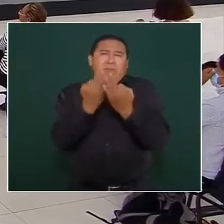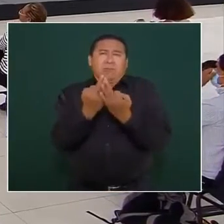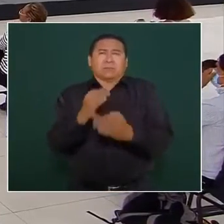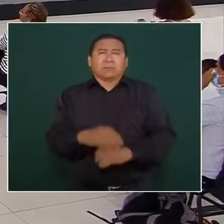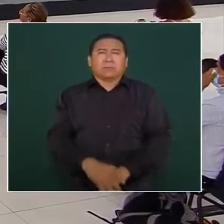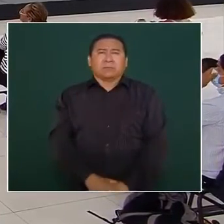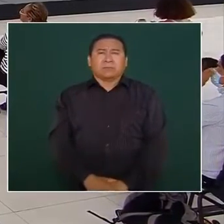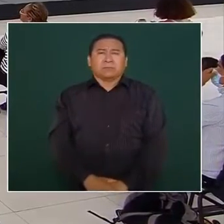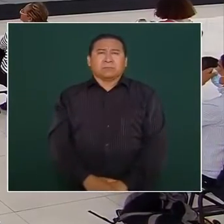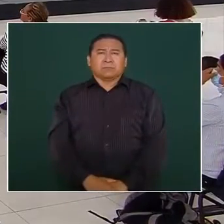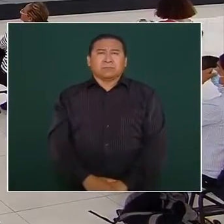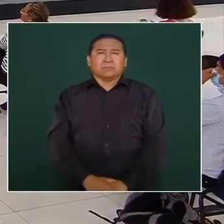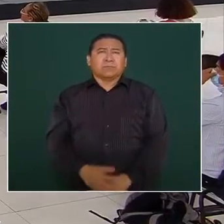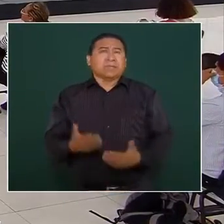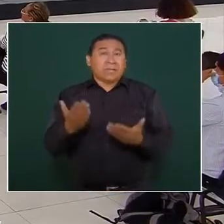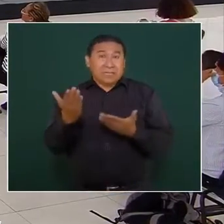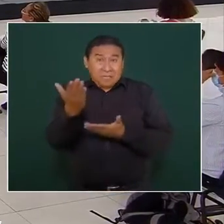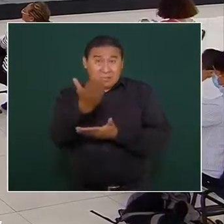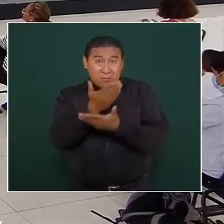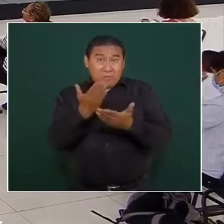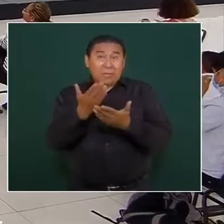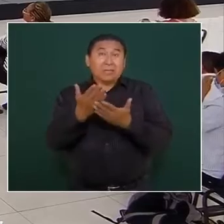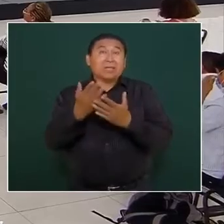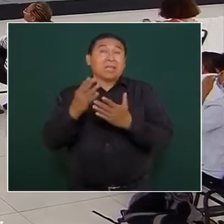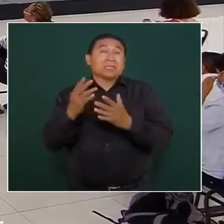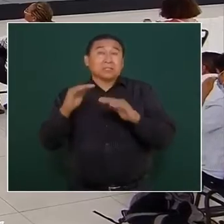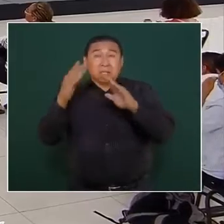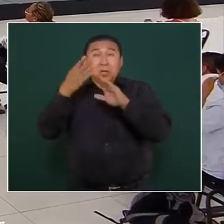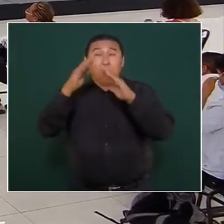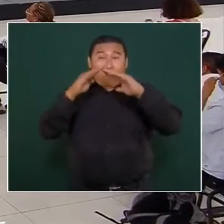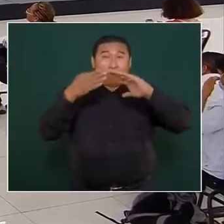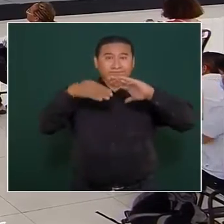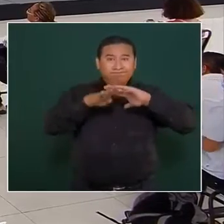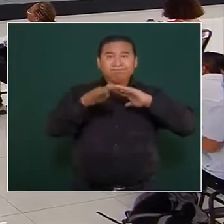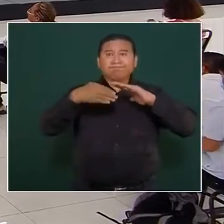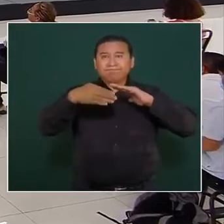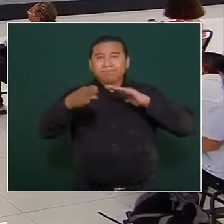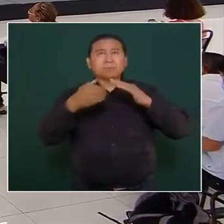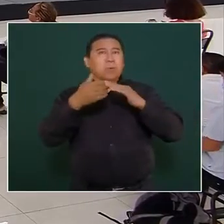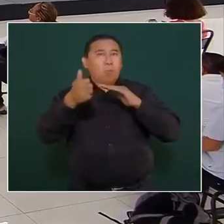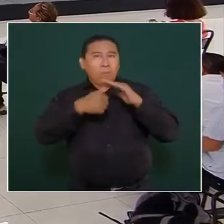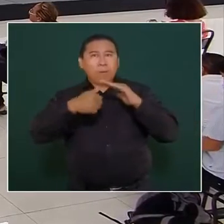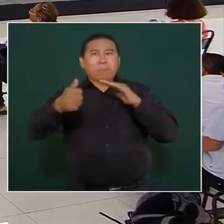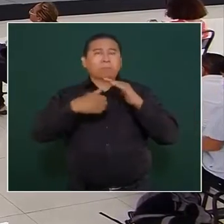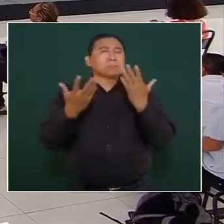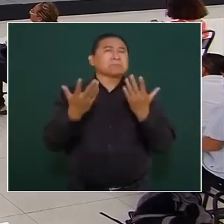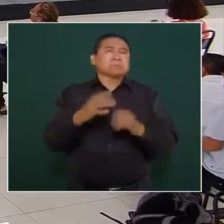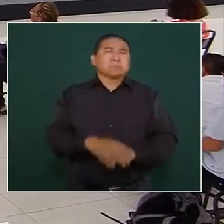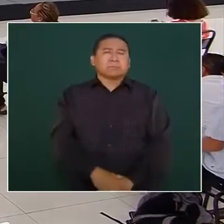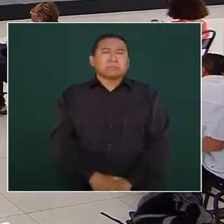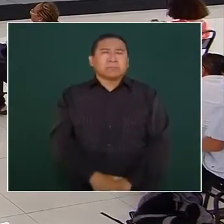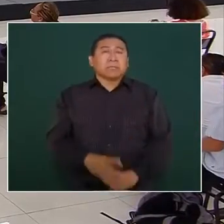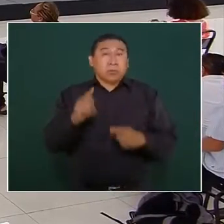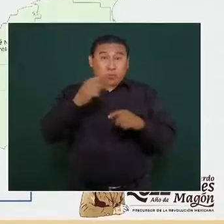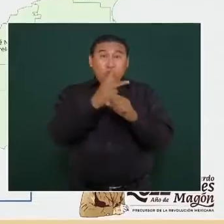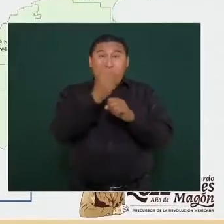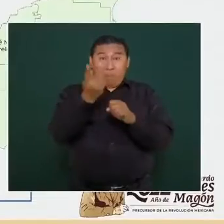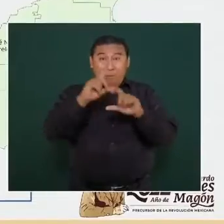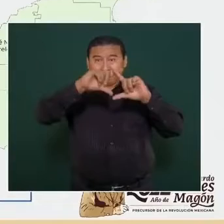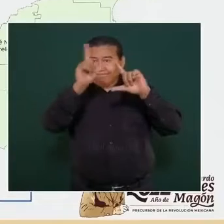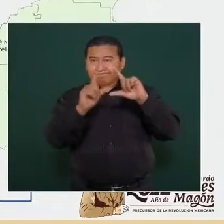de reforzamiento de las aduanas, el fortalecimiento de las aduanas de nuestro